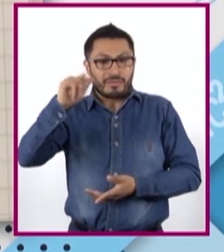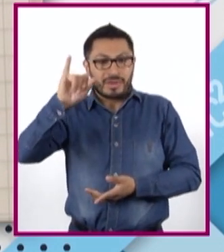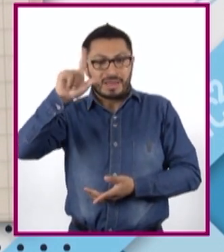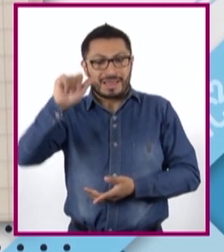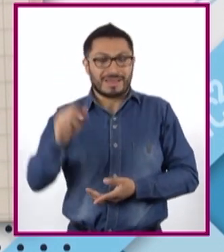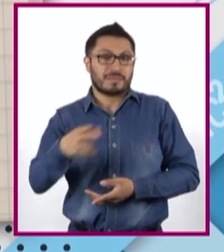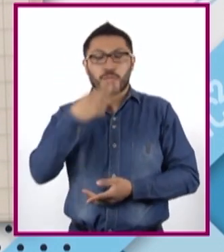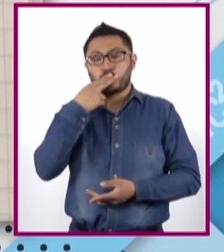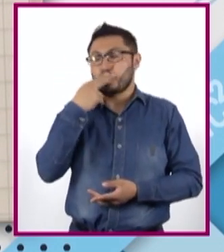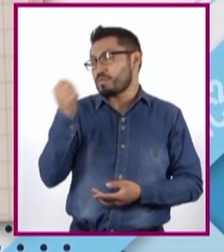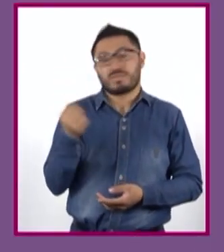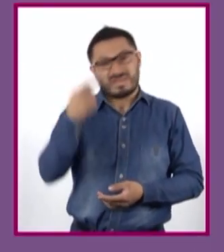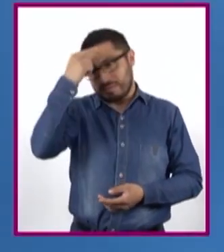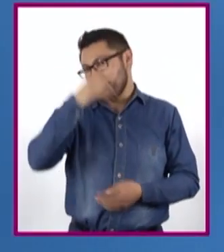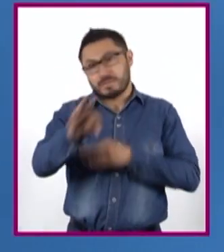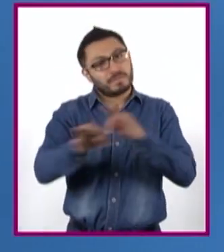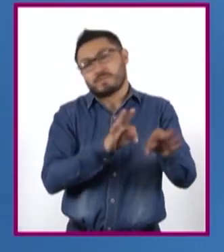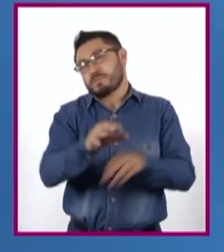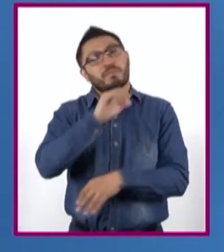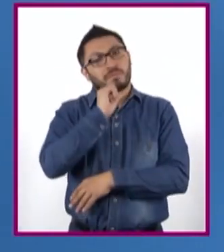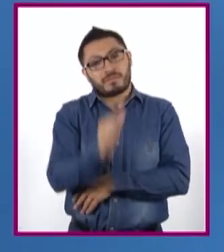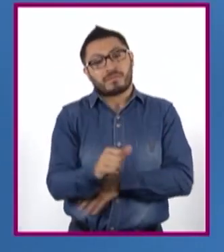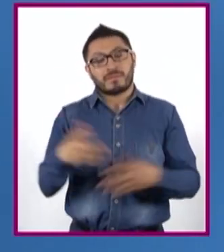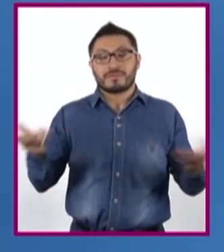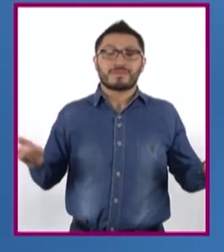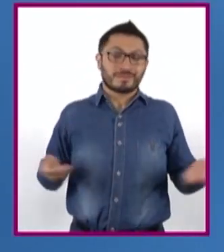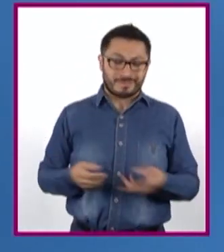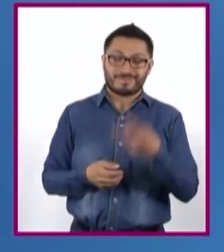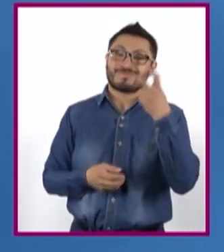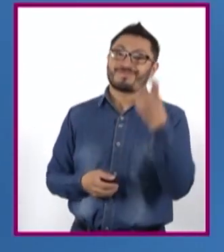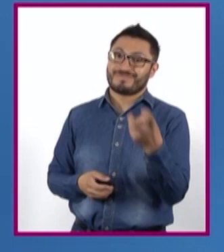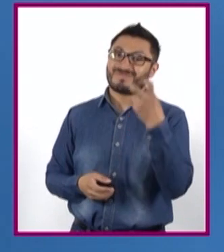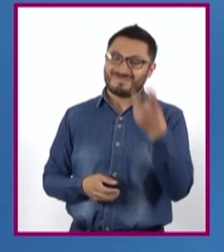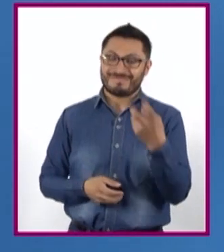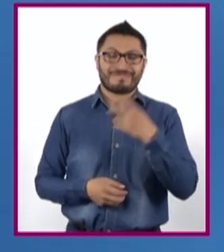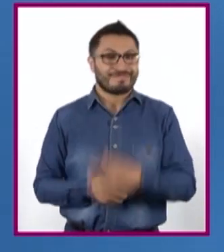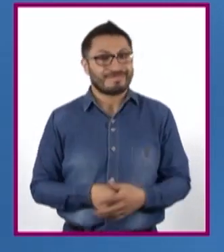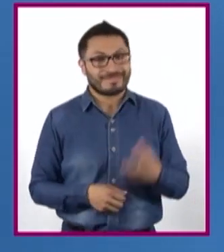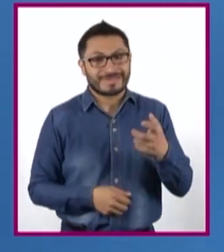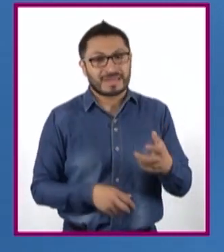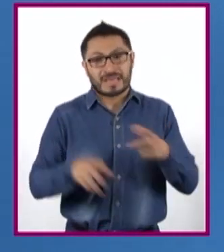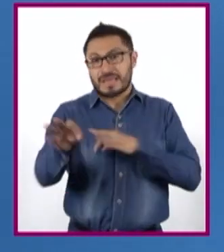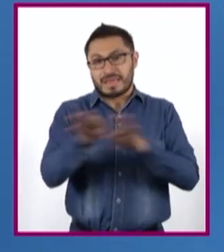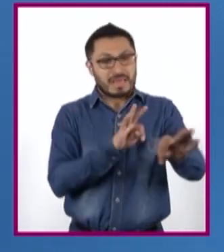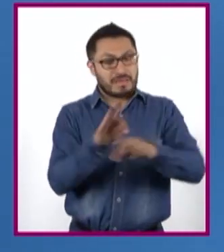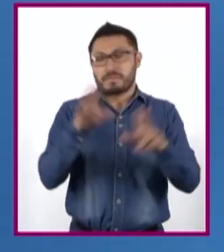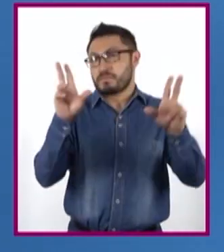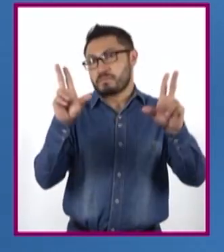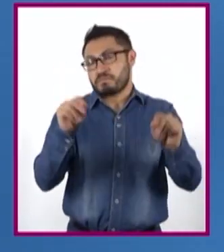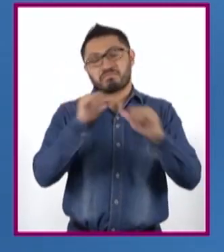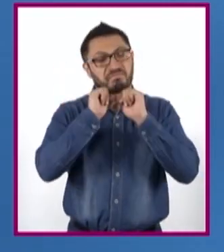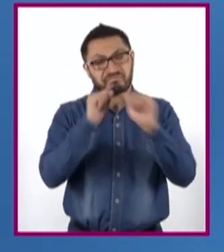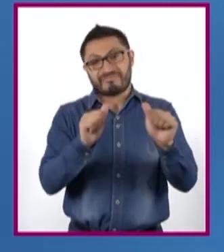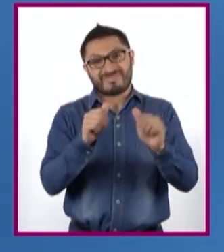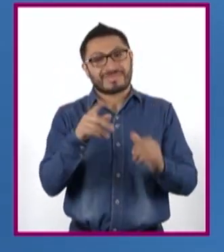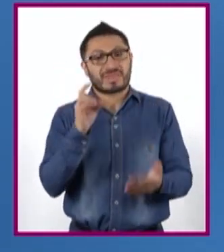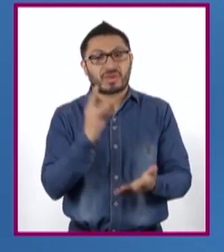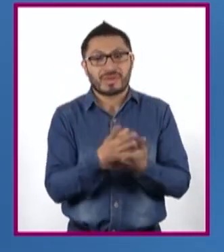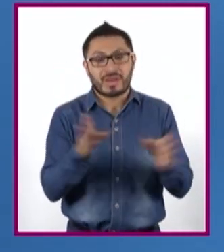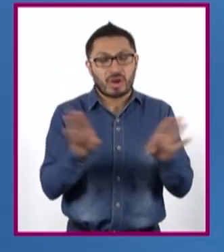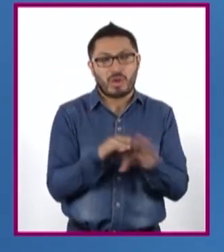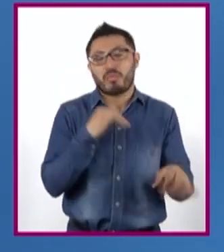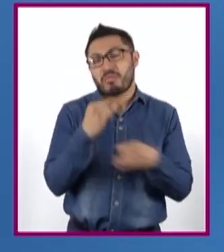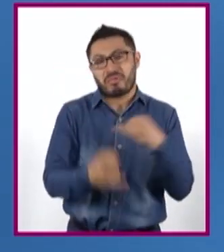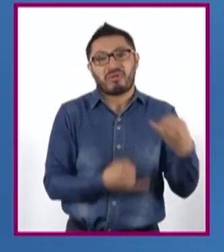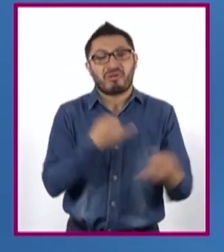producir ningún trabajo. En efecto, no producía ningún trabajo. Era más bien un